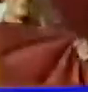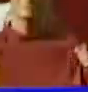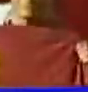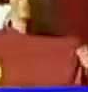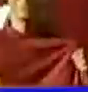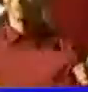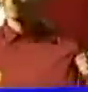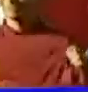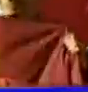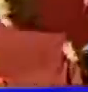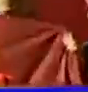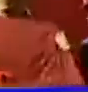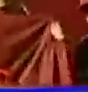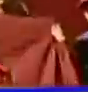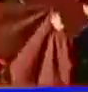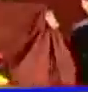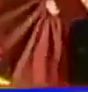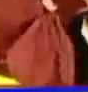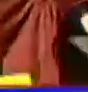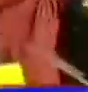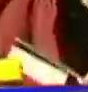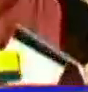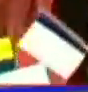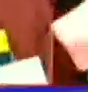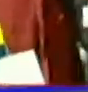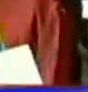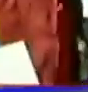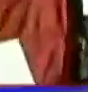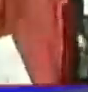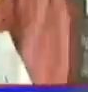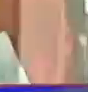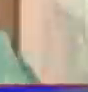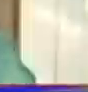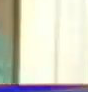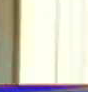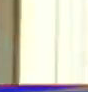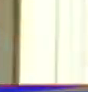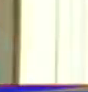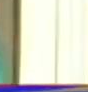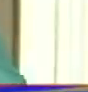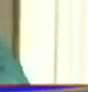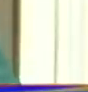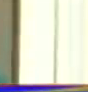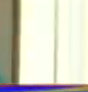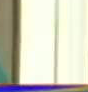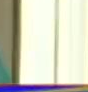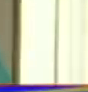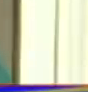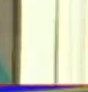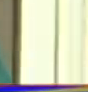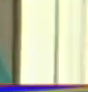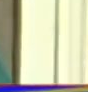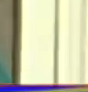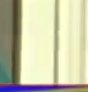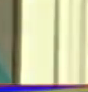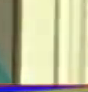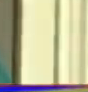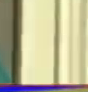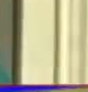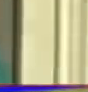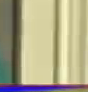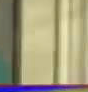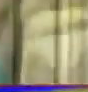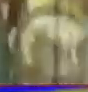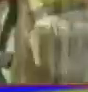país precisamente para debatir. Están muy comunicativos ustedes. Saludos a toda Venezuela, estamos en